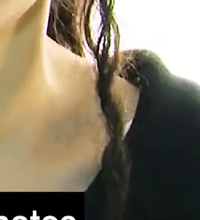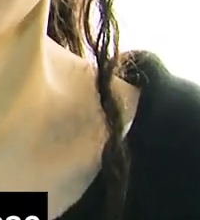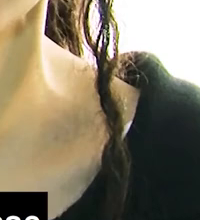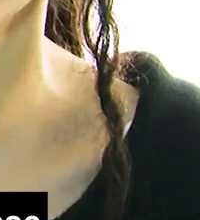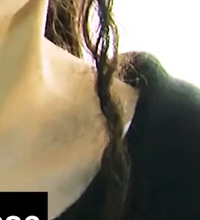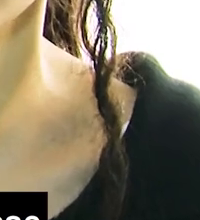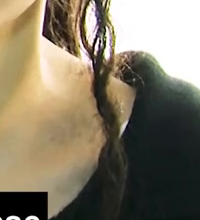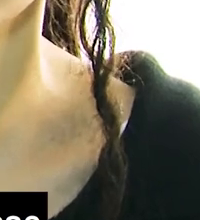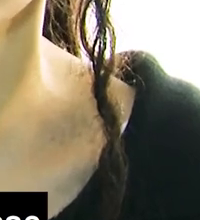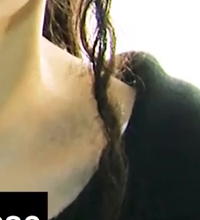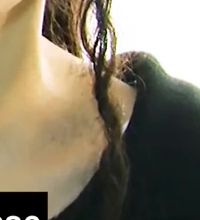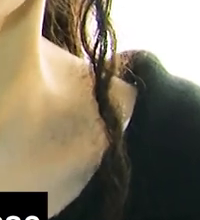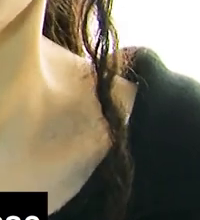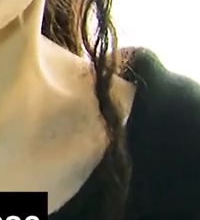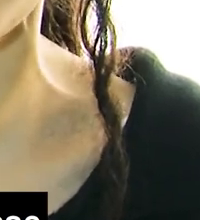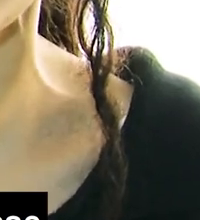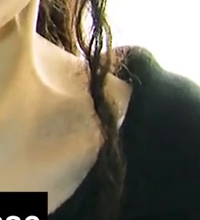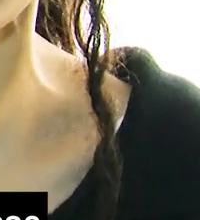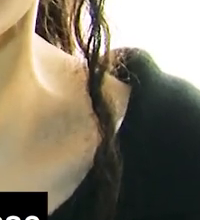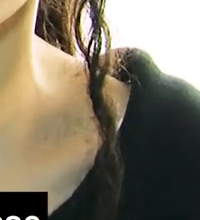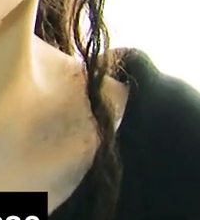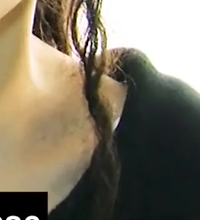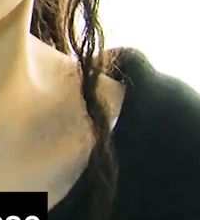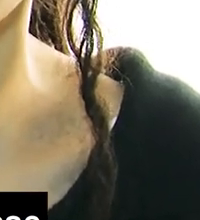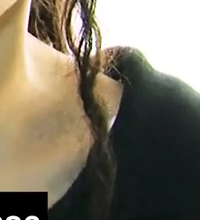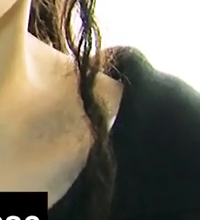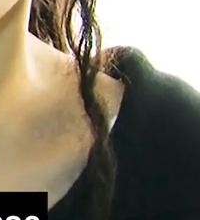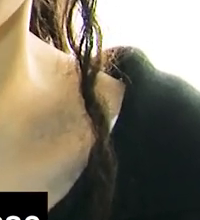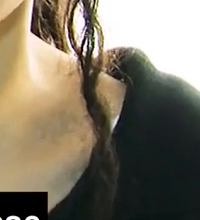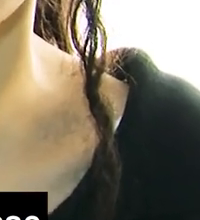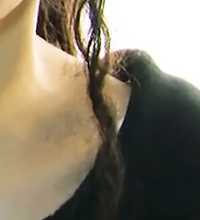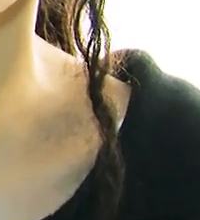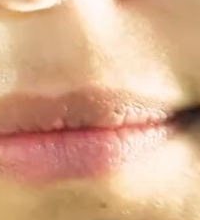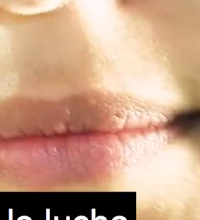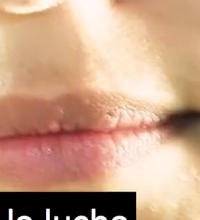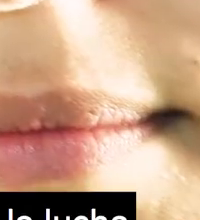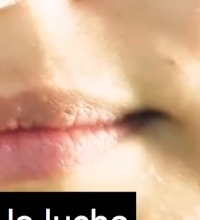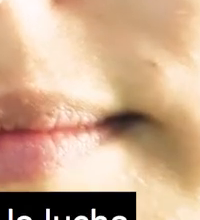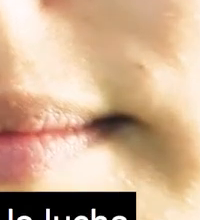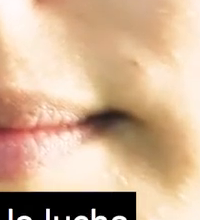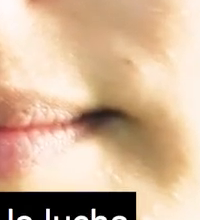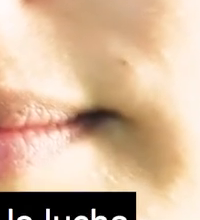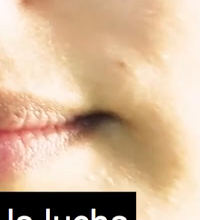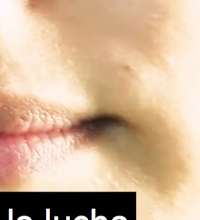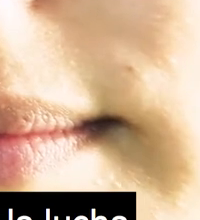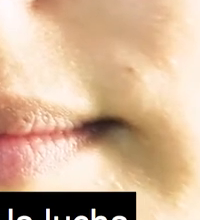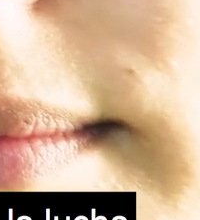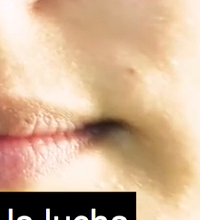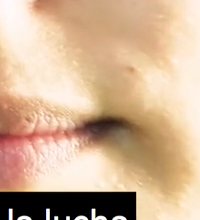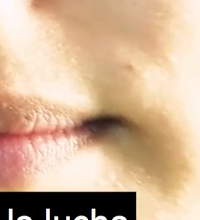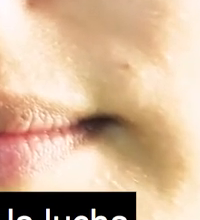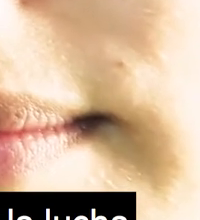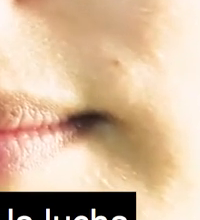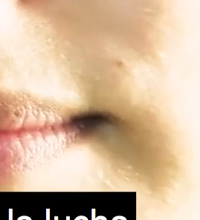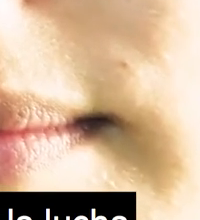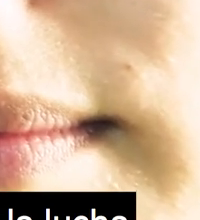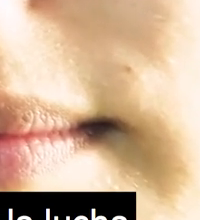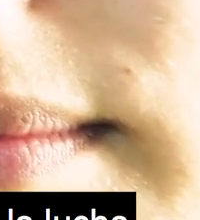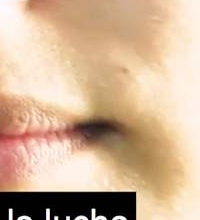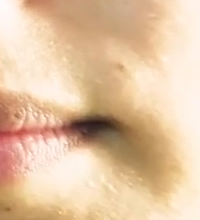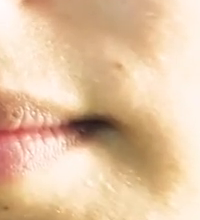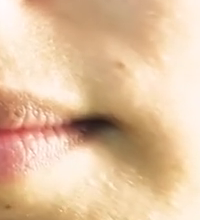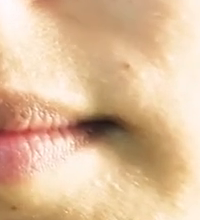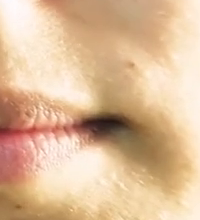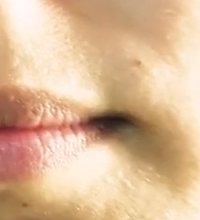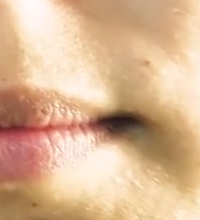uso de la violencia y los asesinatos para acallar las voces de las comunidades lenca. Nosotros creemos que en el futuro hay que